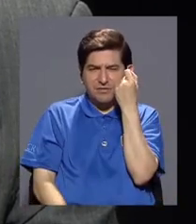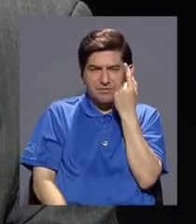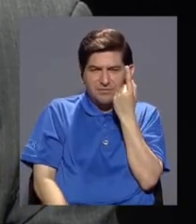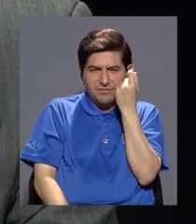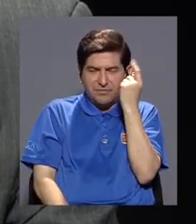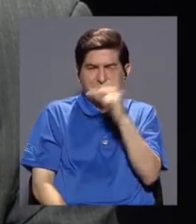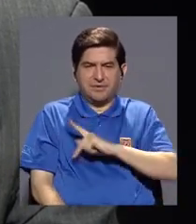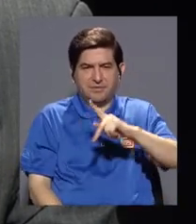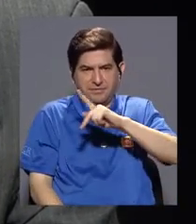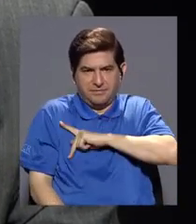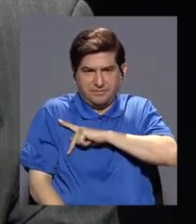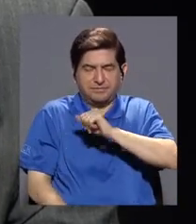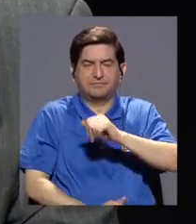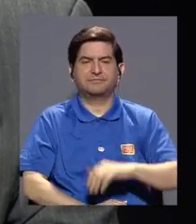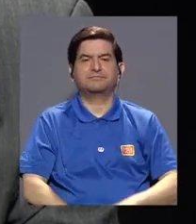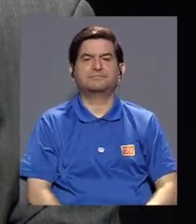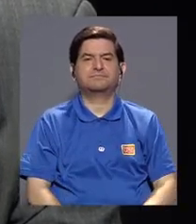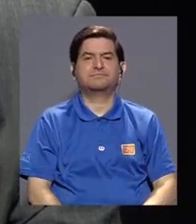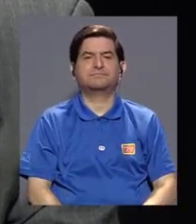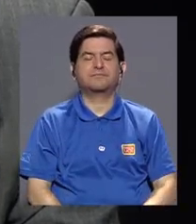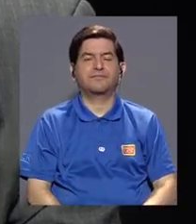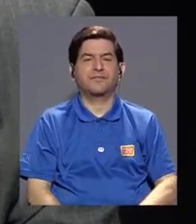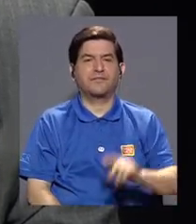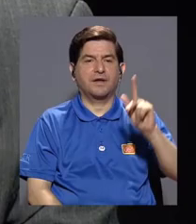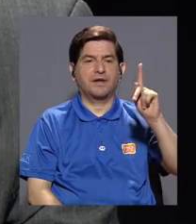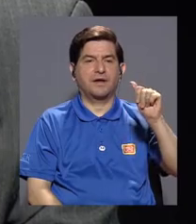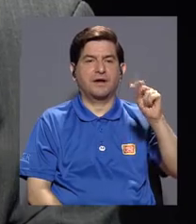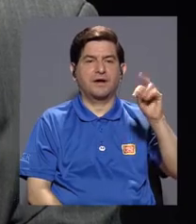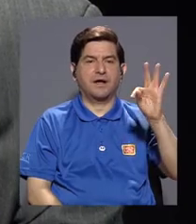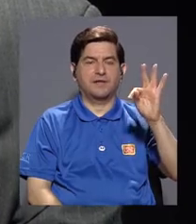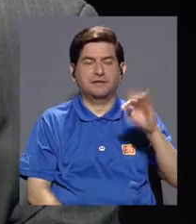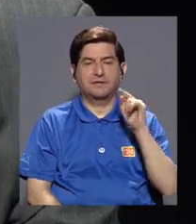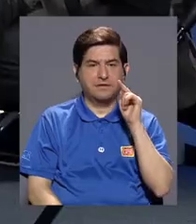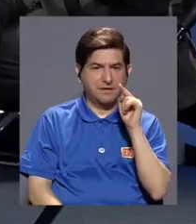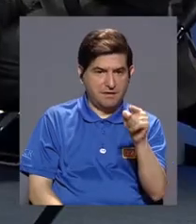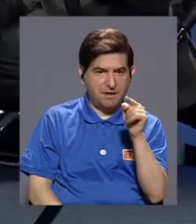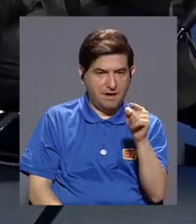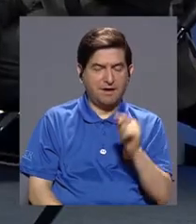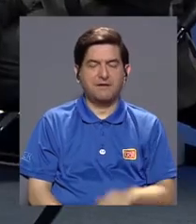discernimiento personal. Kant,